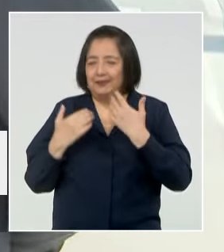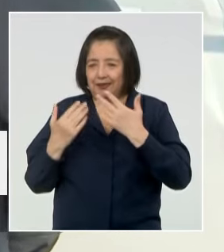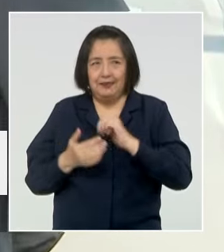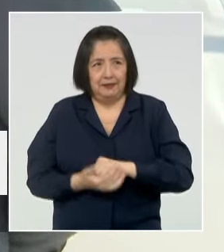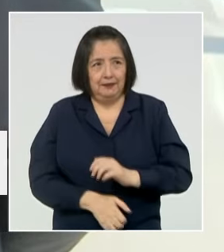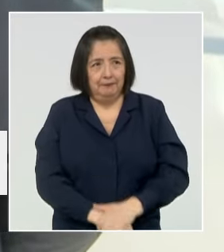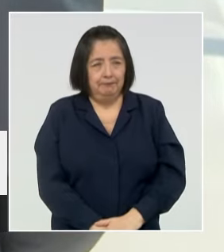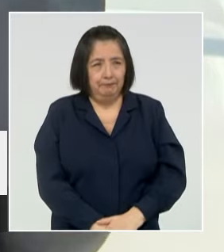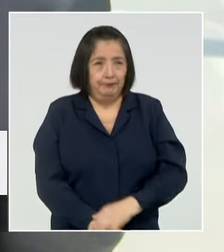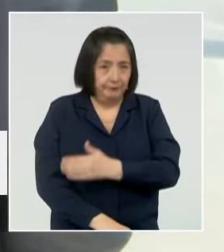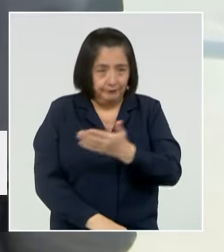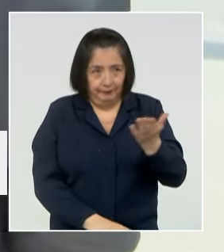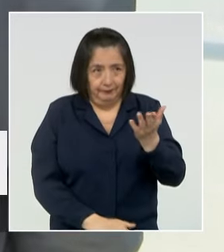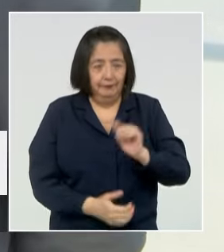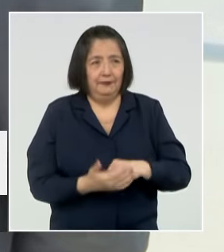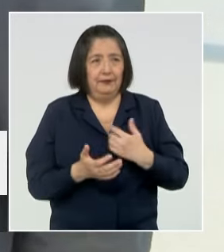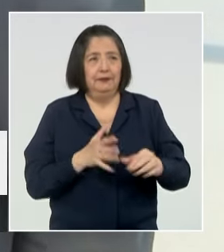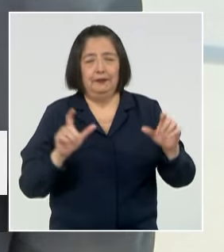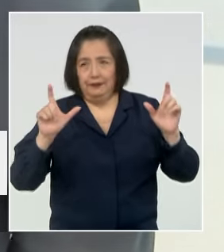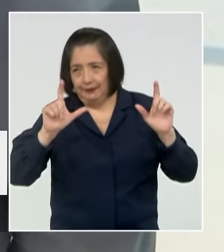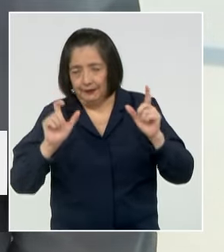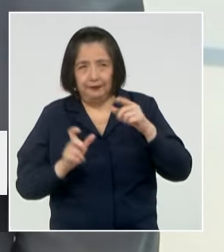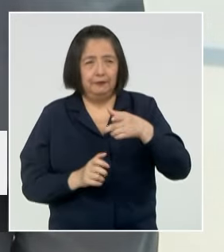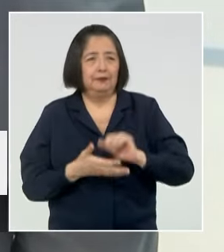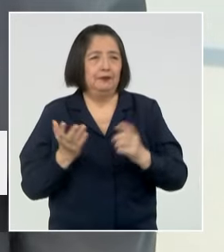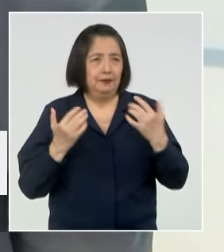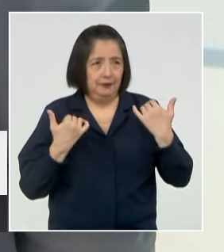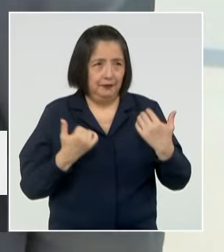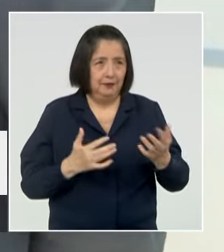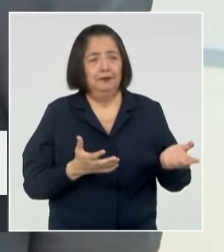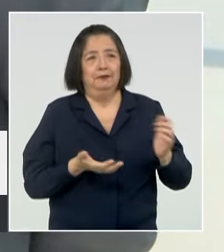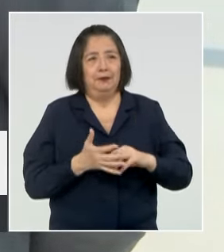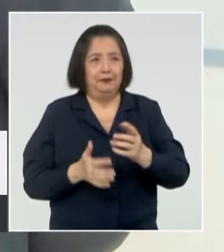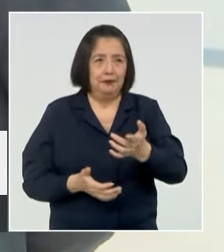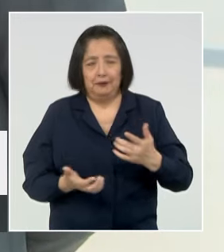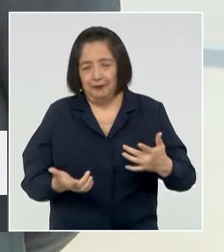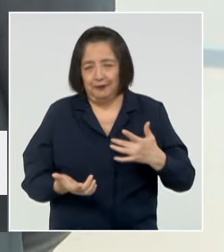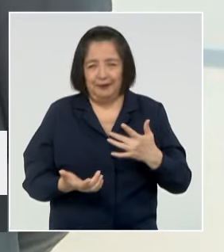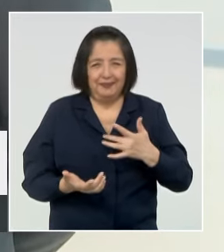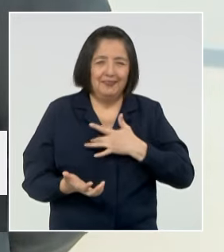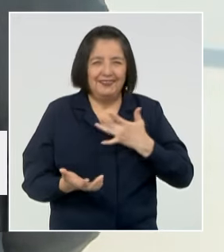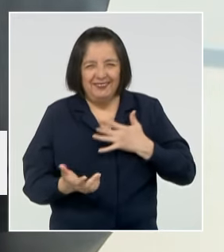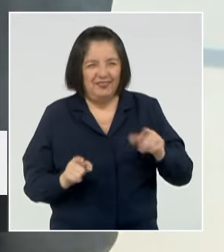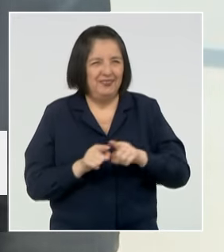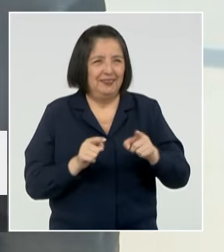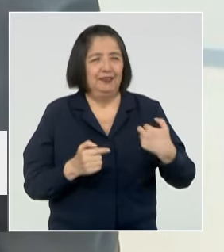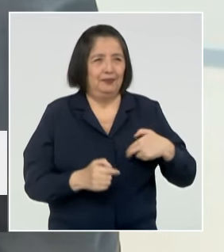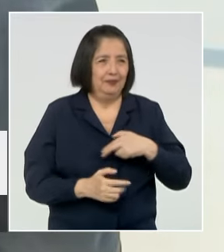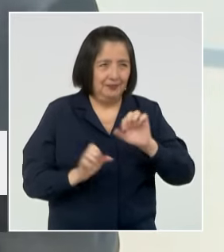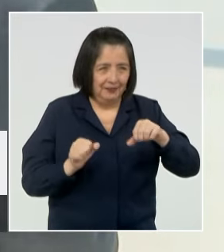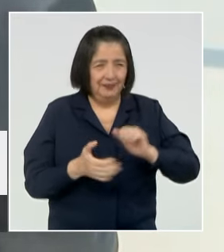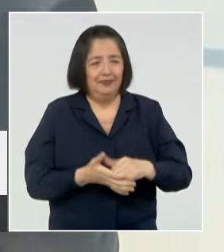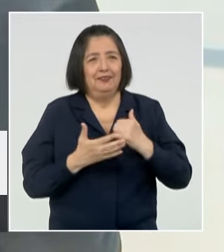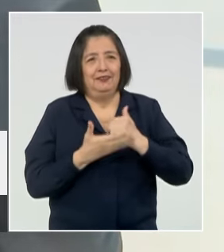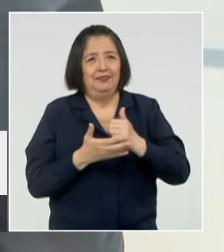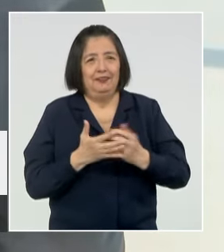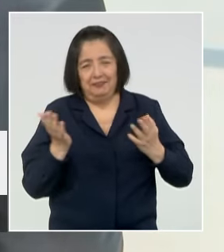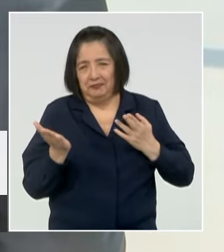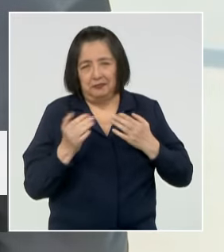más bien a ustedes, ¿no? Los medios de comunicación que han estado ahí presentes, lo han vivido con nosotros y nos han ayudado a